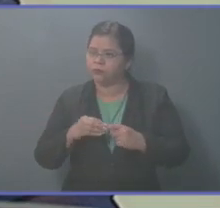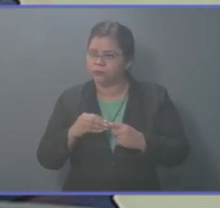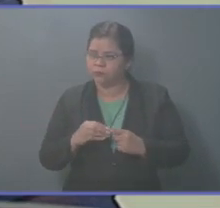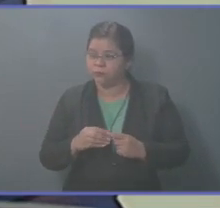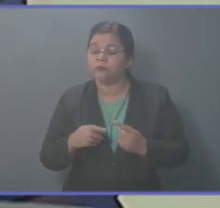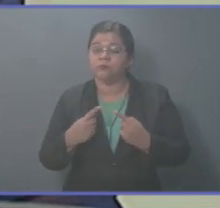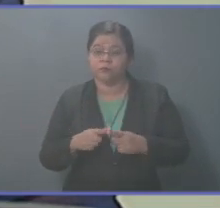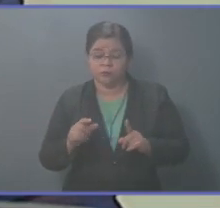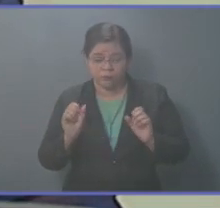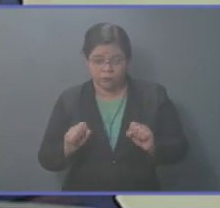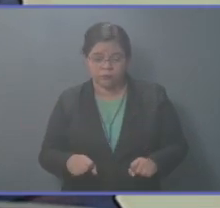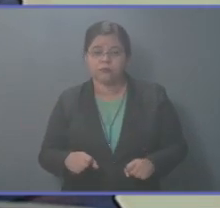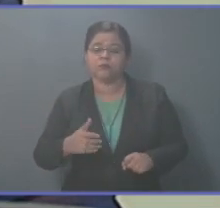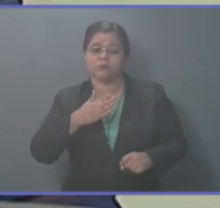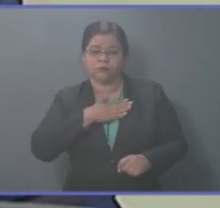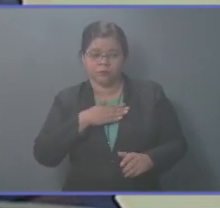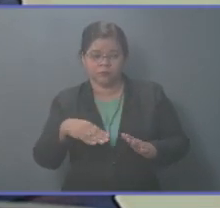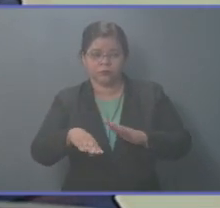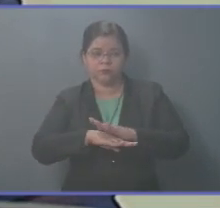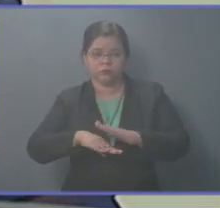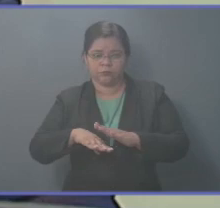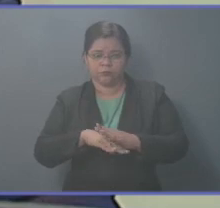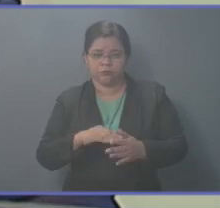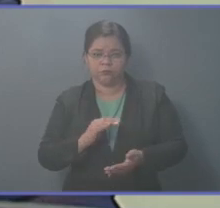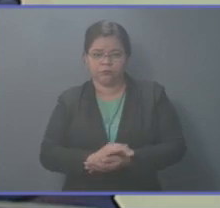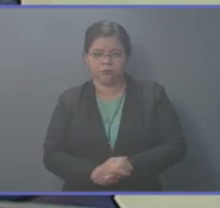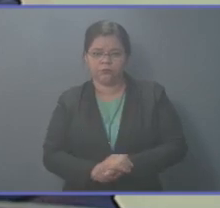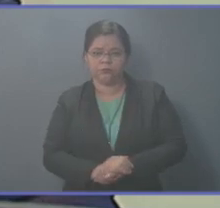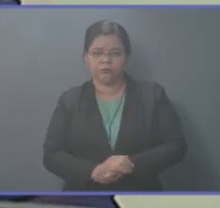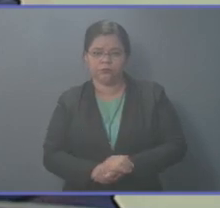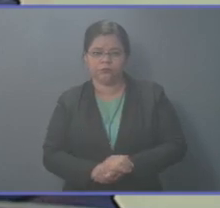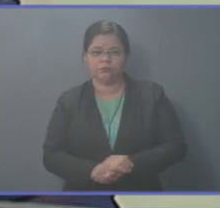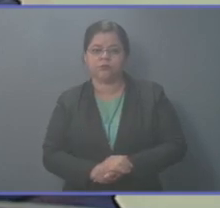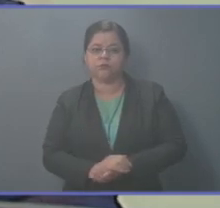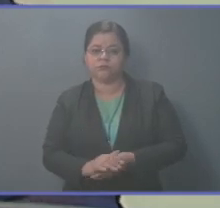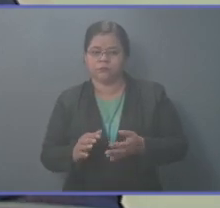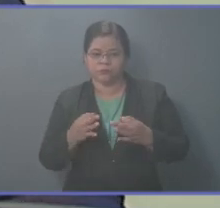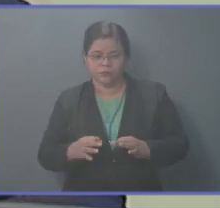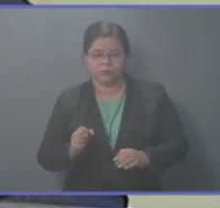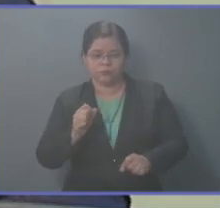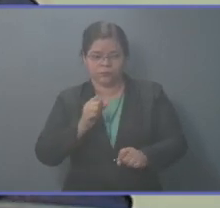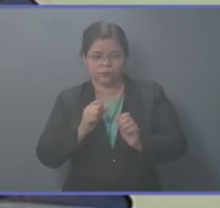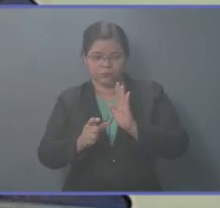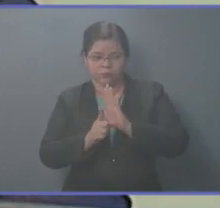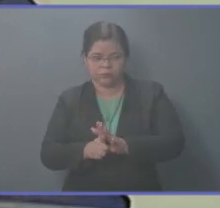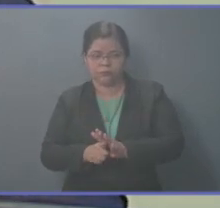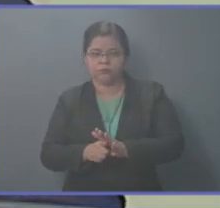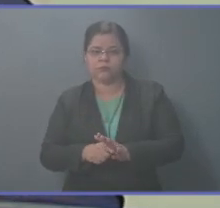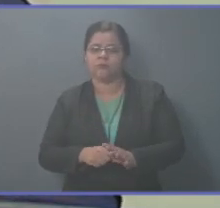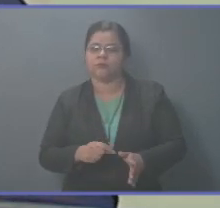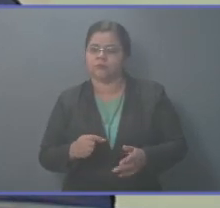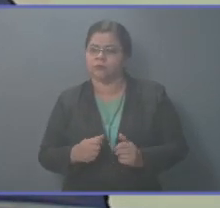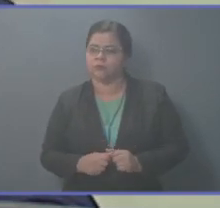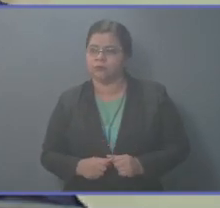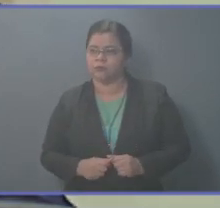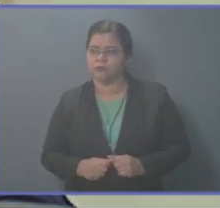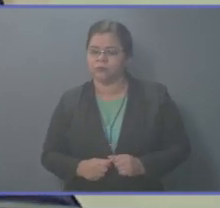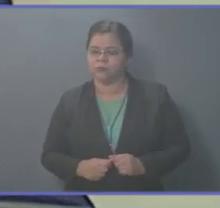que vengan motivadas por la presión indebida de otro órgano estatal, incluido el